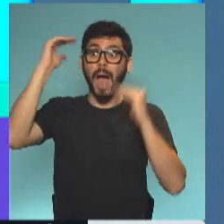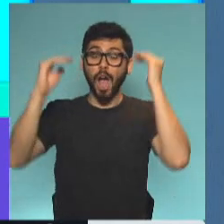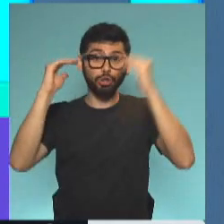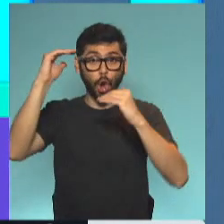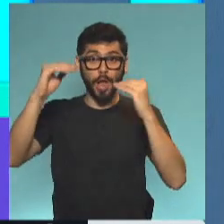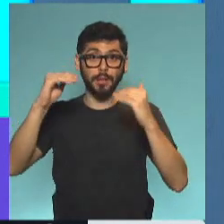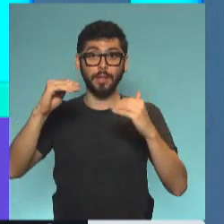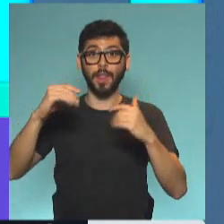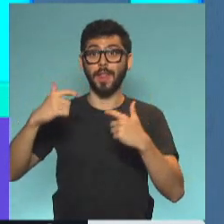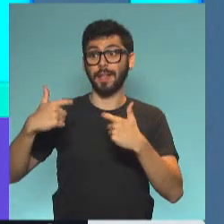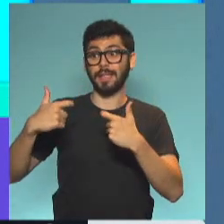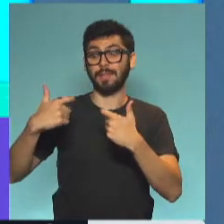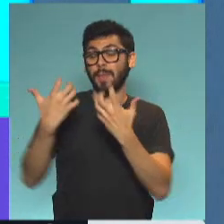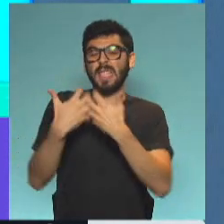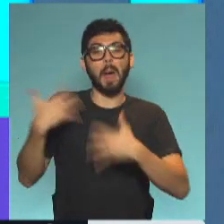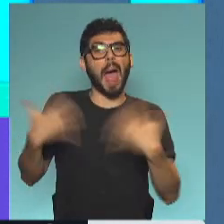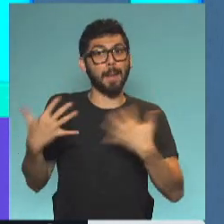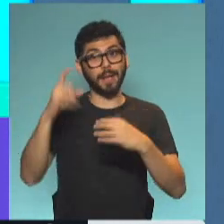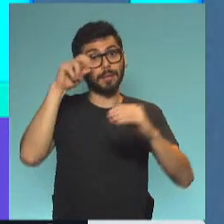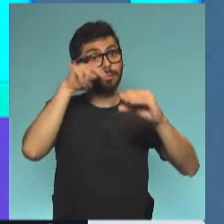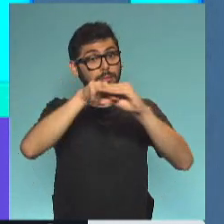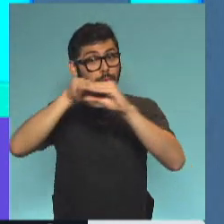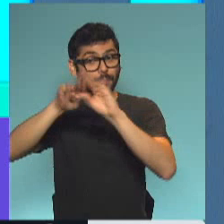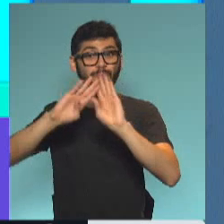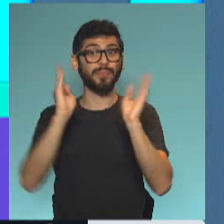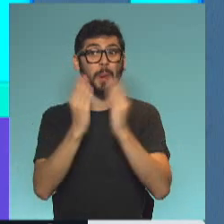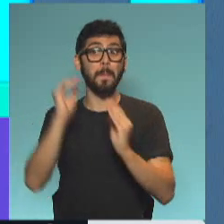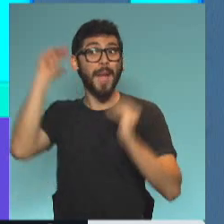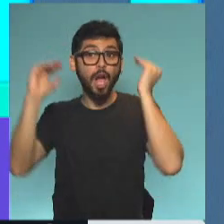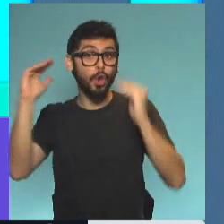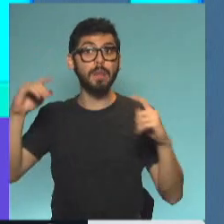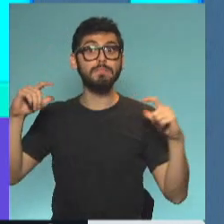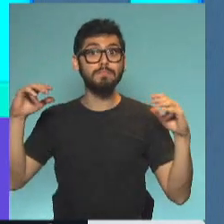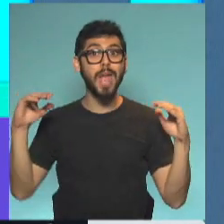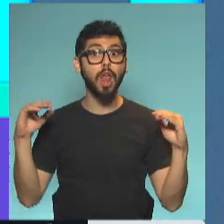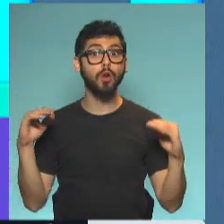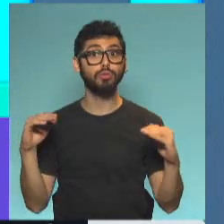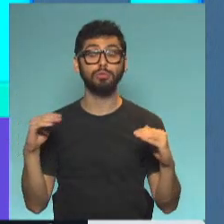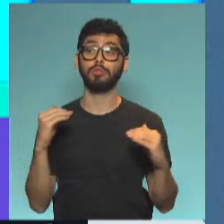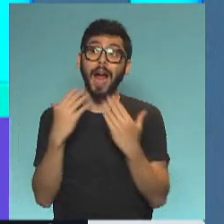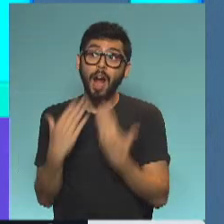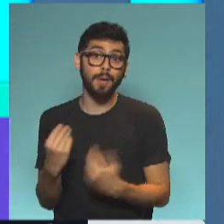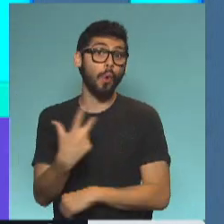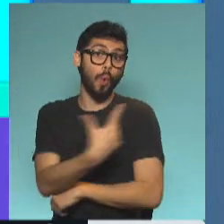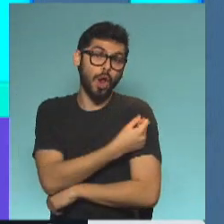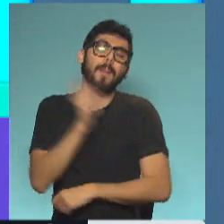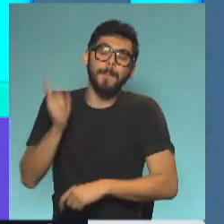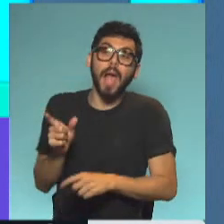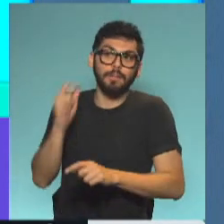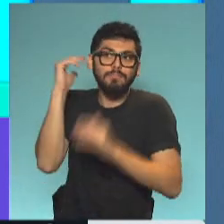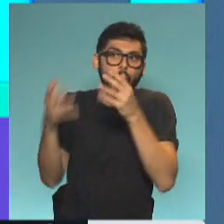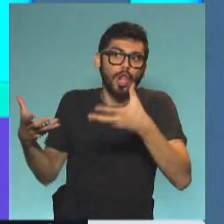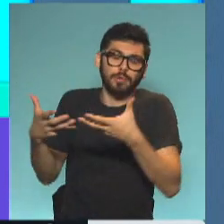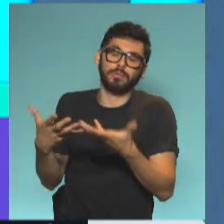nuestro sistema de emergencia viene en un leve descenso gracias a la vacunación y como te decía antes gracias al cuidado que sin duda a los